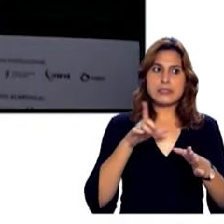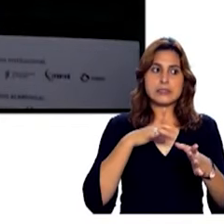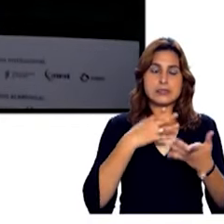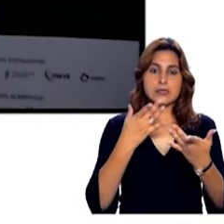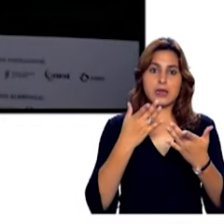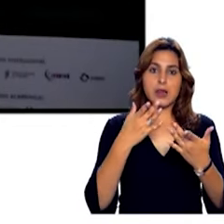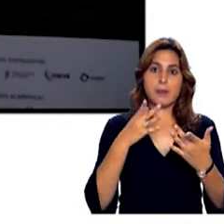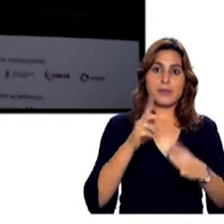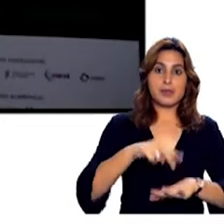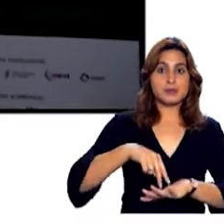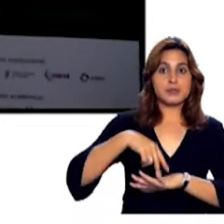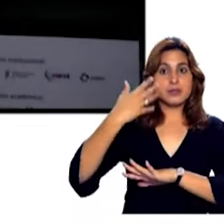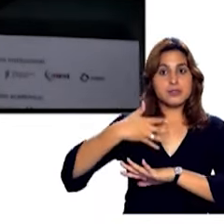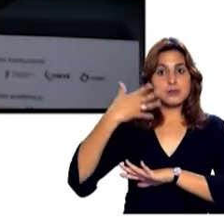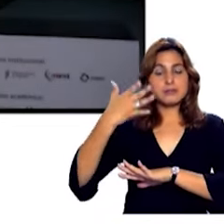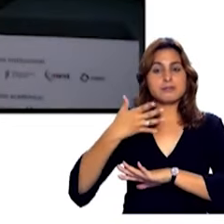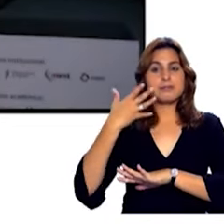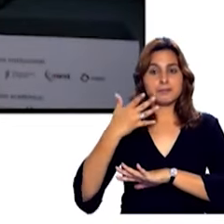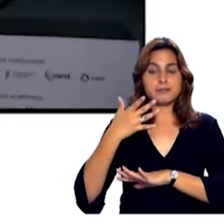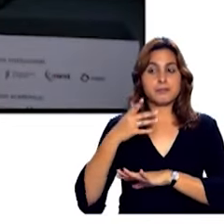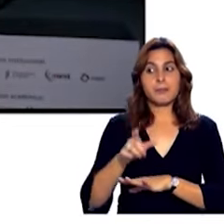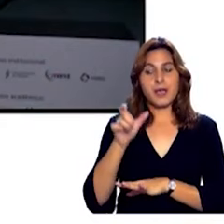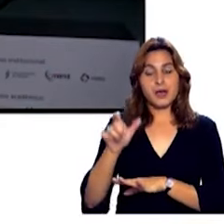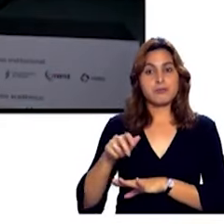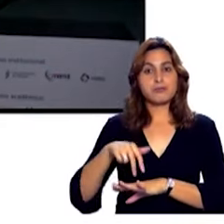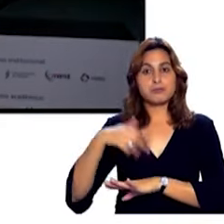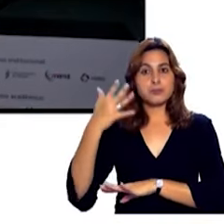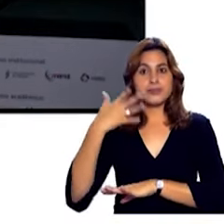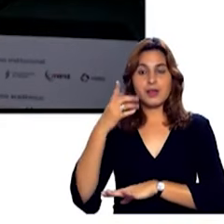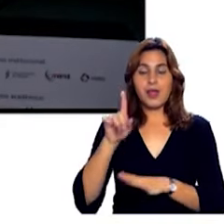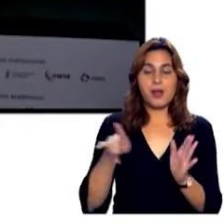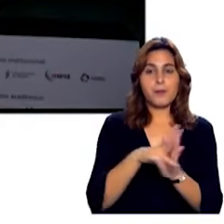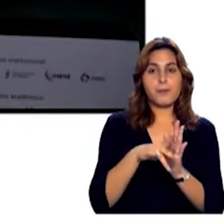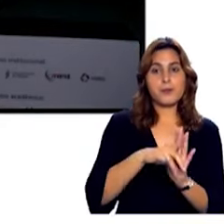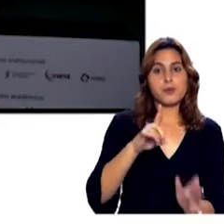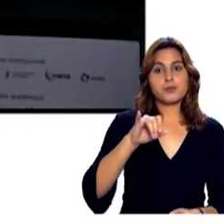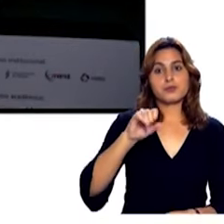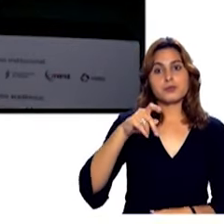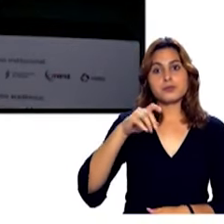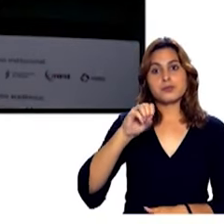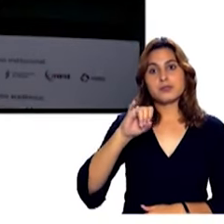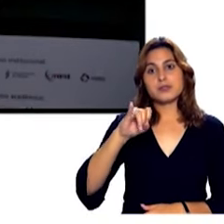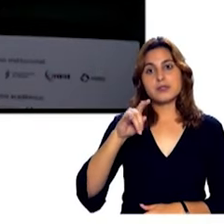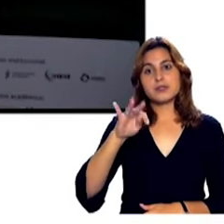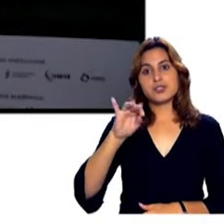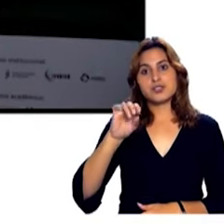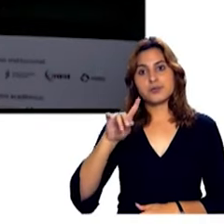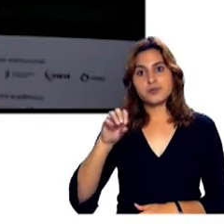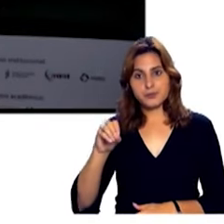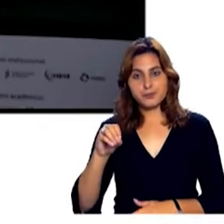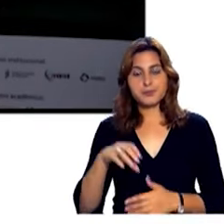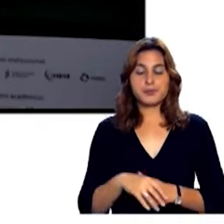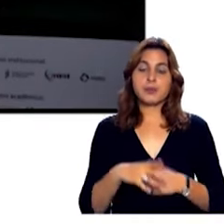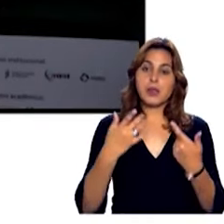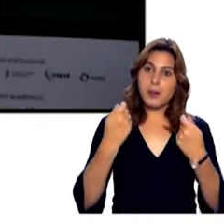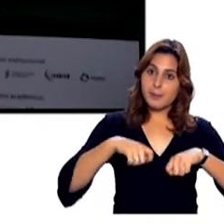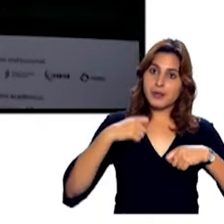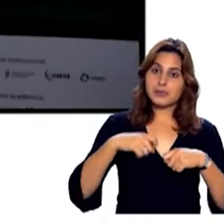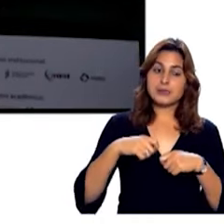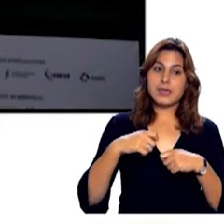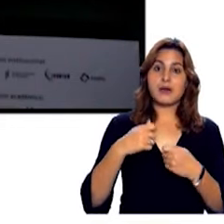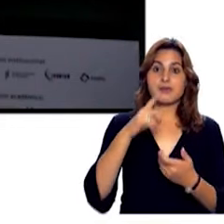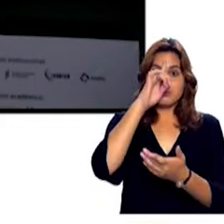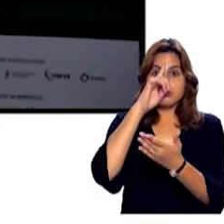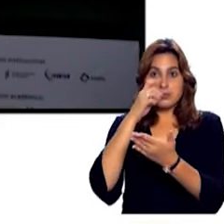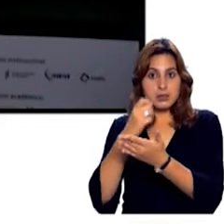tribunal Supremo en materia penal tuviera que abordar la casación ya no solo desde Punto de vista de